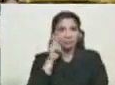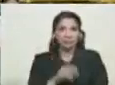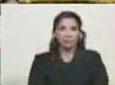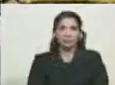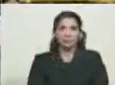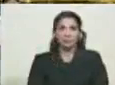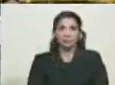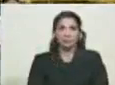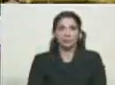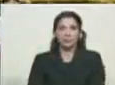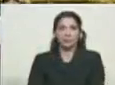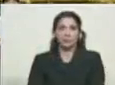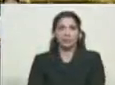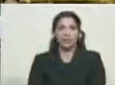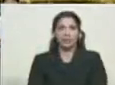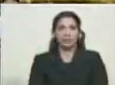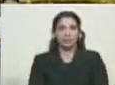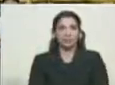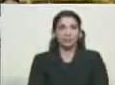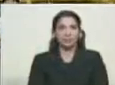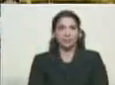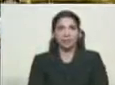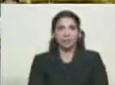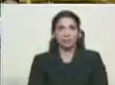decir que fue un autoatentado.